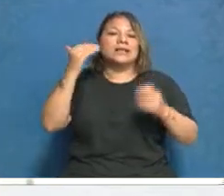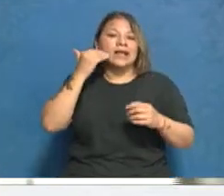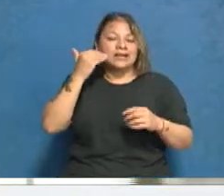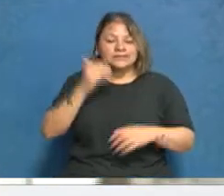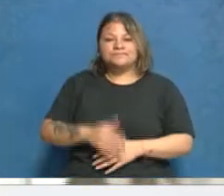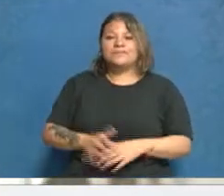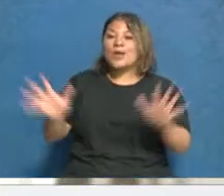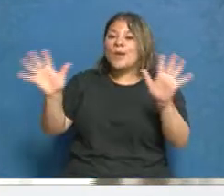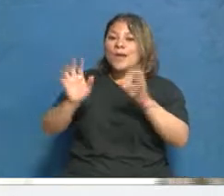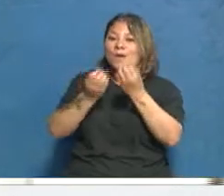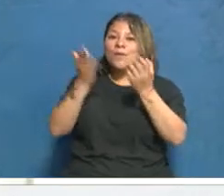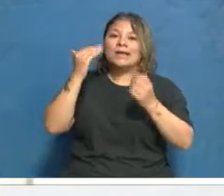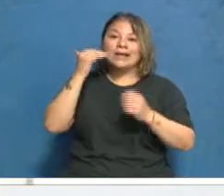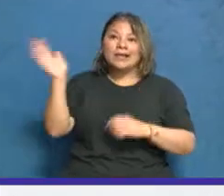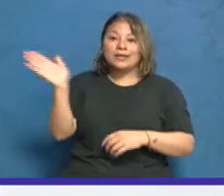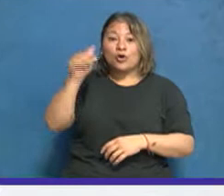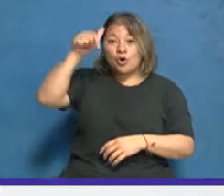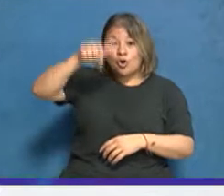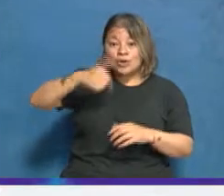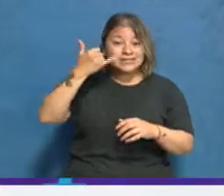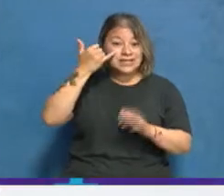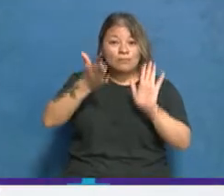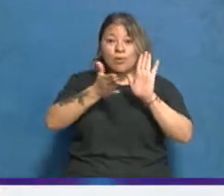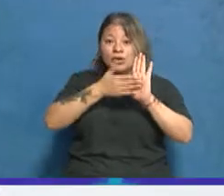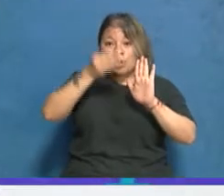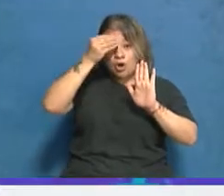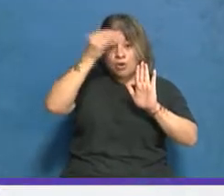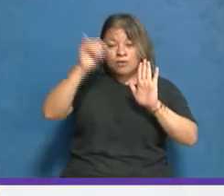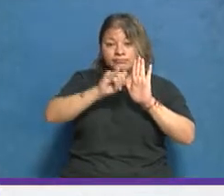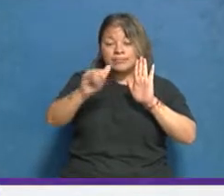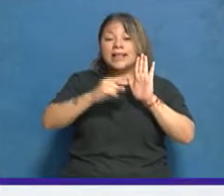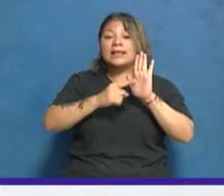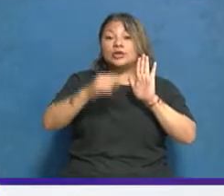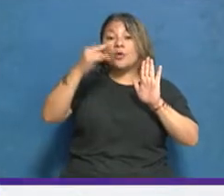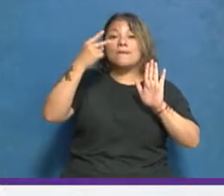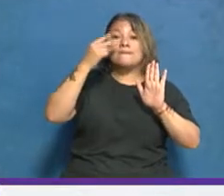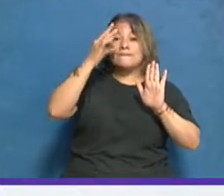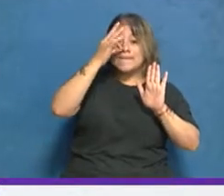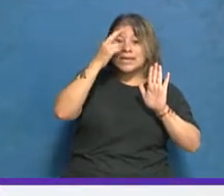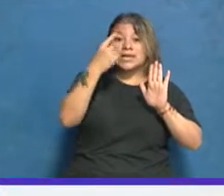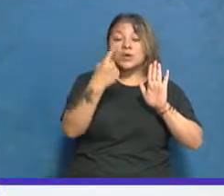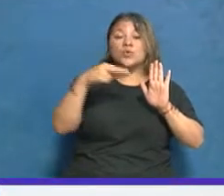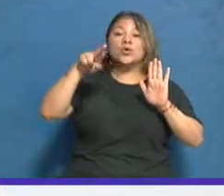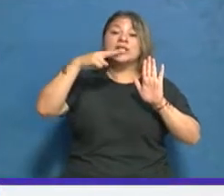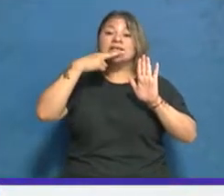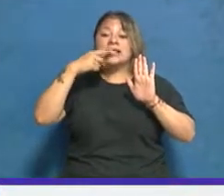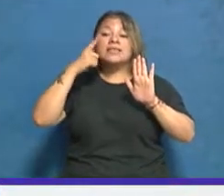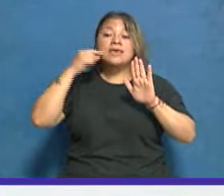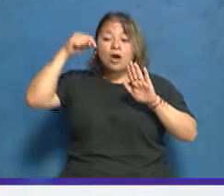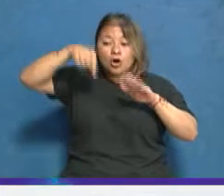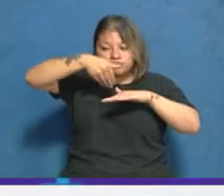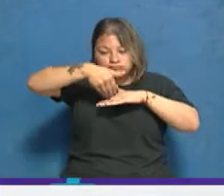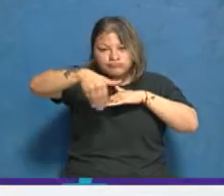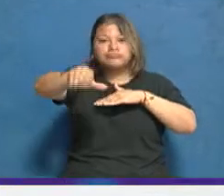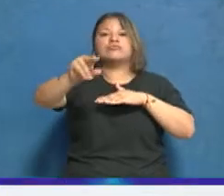buenas tardes a todos. Bueno, hoy está publicado en el boletín oficial el decreto 2117, el cual a partir del día de la fecha empieza a